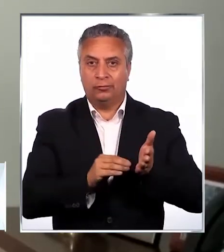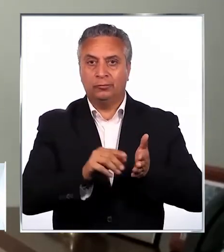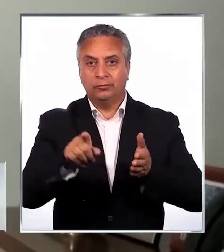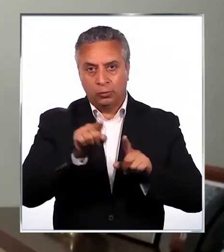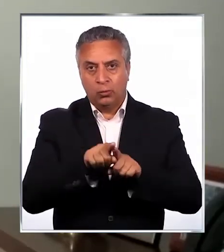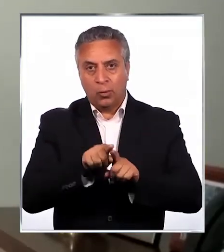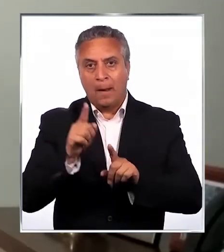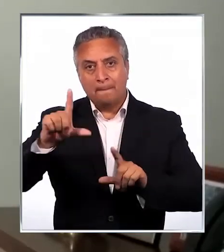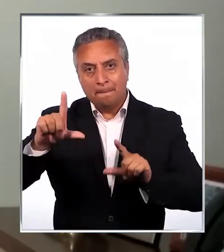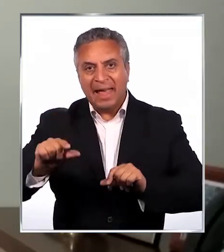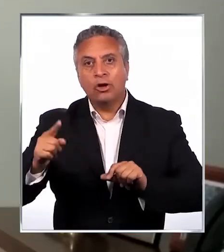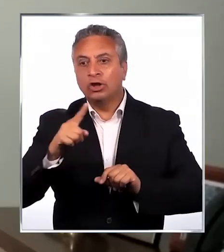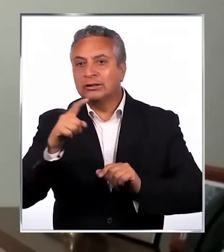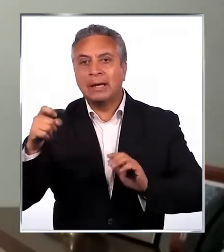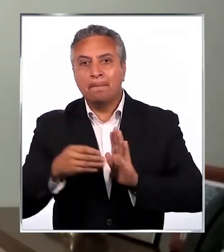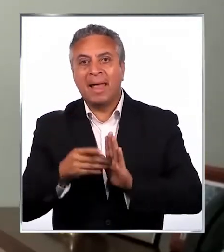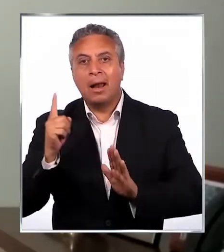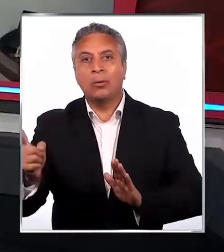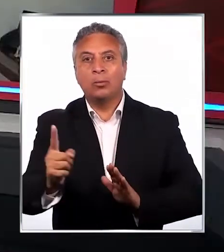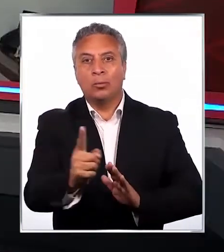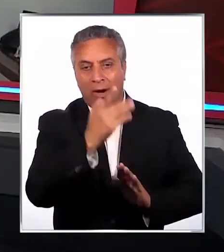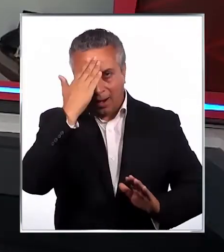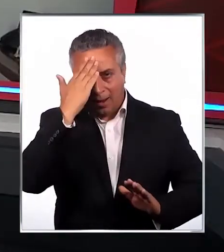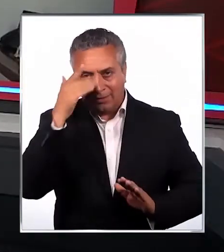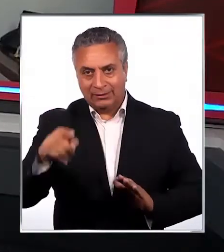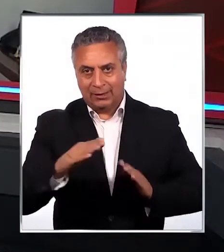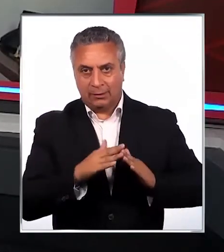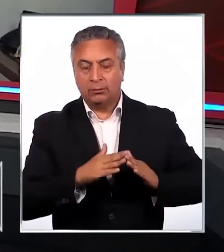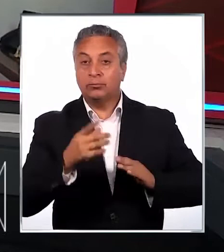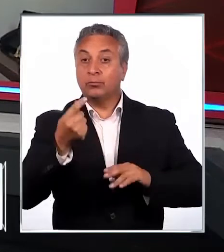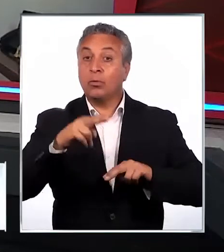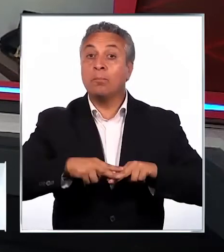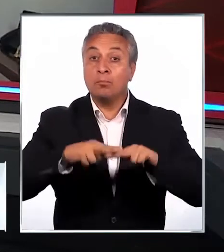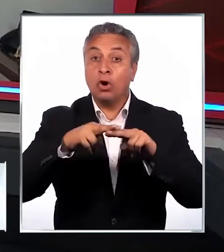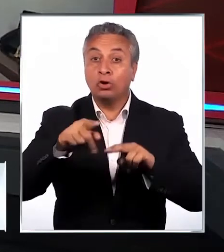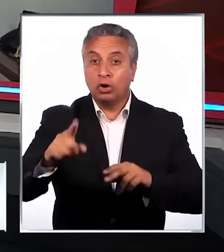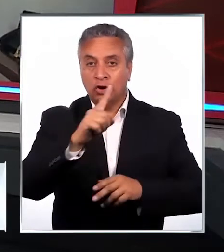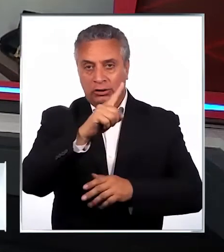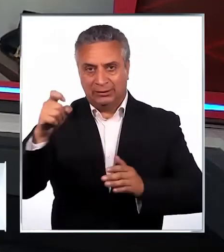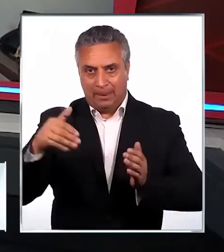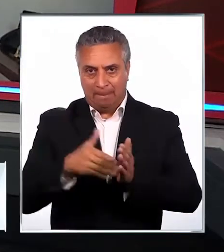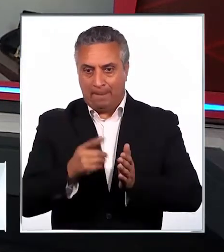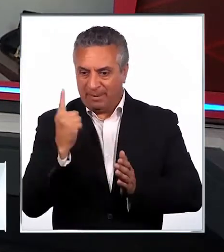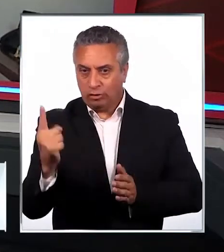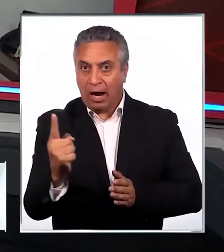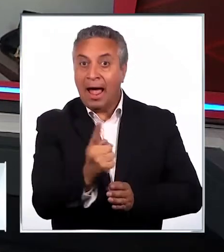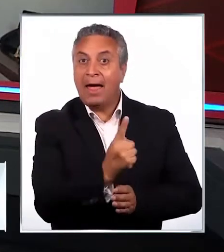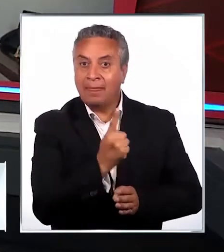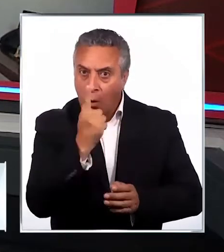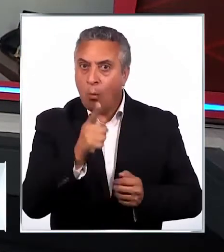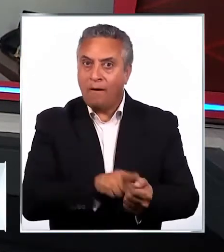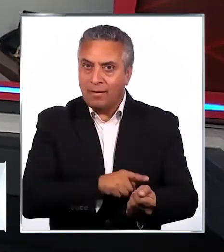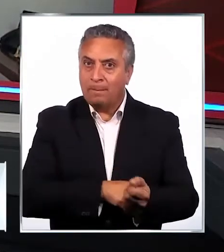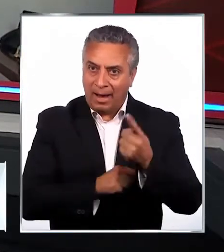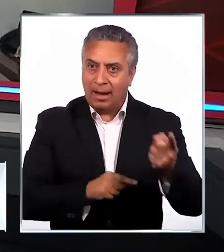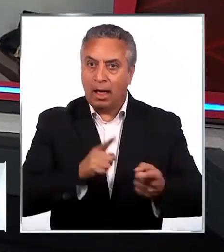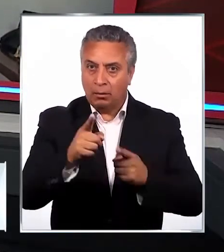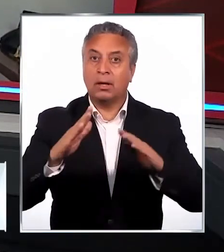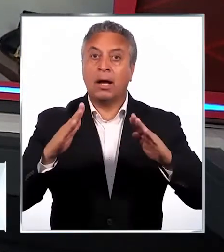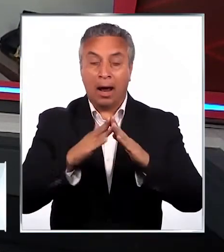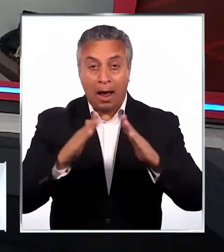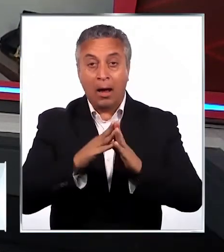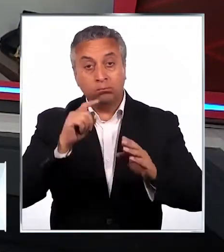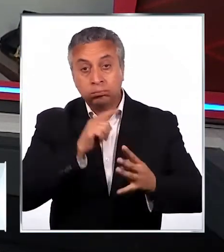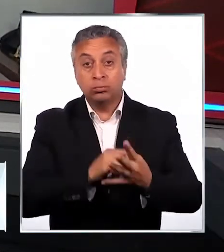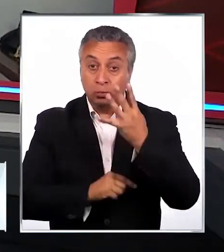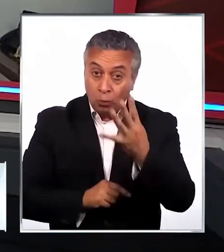de 100.000 pesos por integrante del hogar. ¿A qué montos pueden postular? A 100.000 pesos por integrante del hogar, efectivamente. Eso quiere decir que un